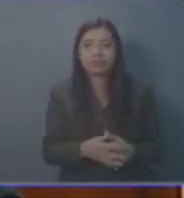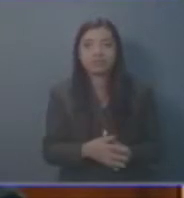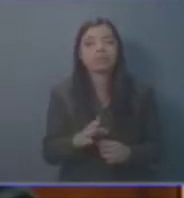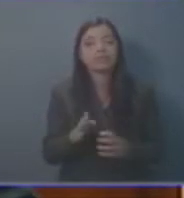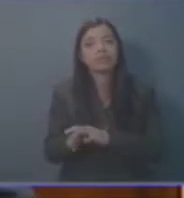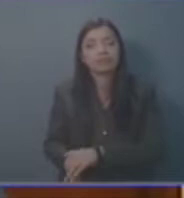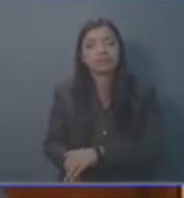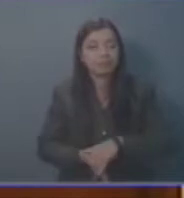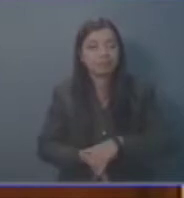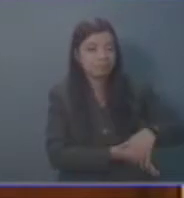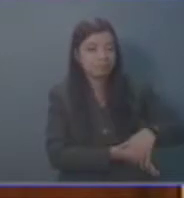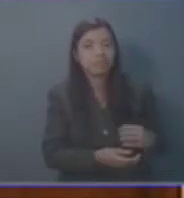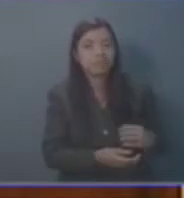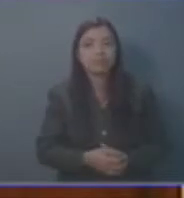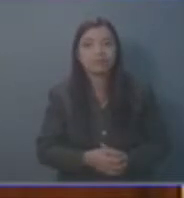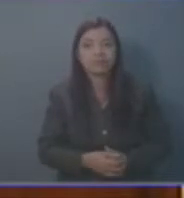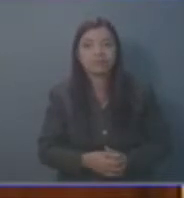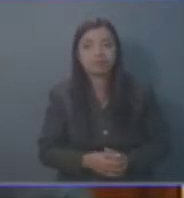otro lado,